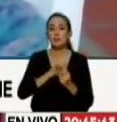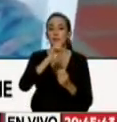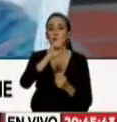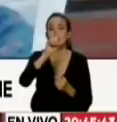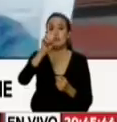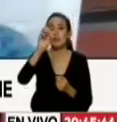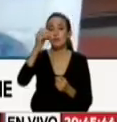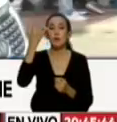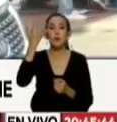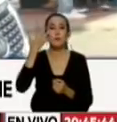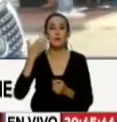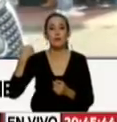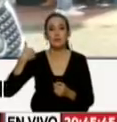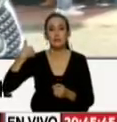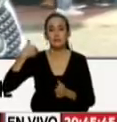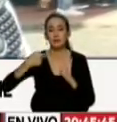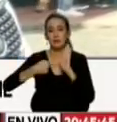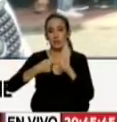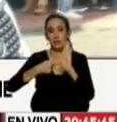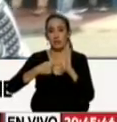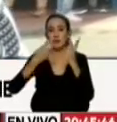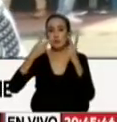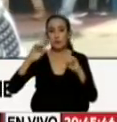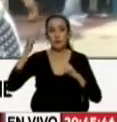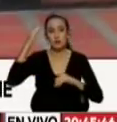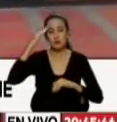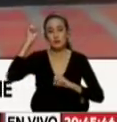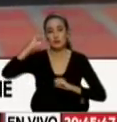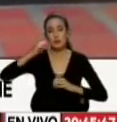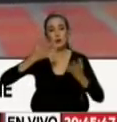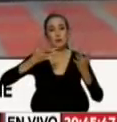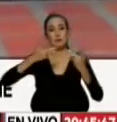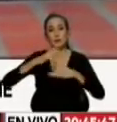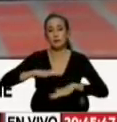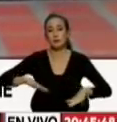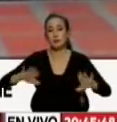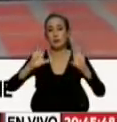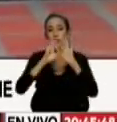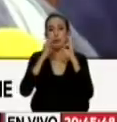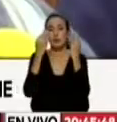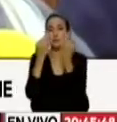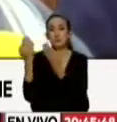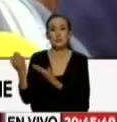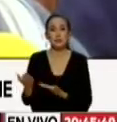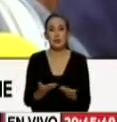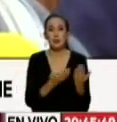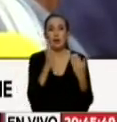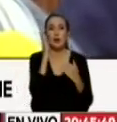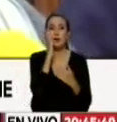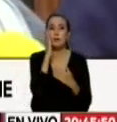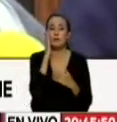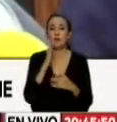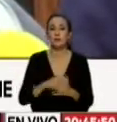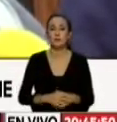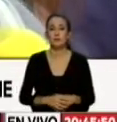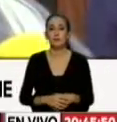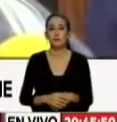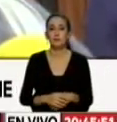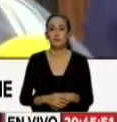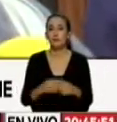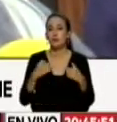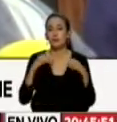de su desaparición y aún tenemos la esperanza de verlo con vida, expresa Gloria Gavilanes, madre del soldado. No